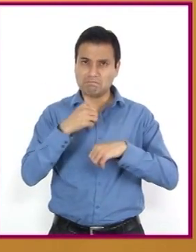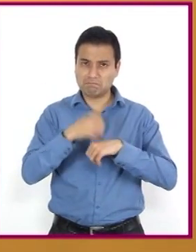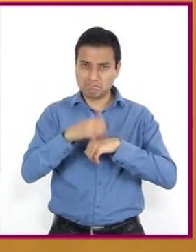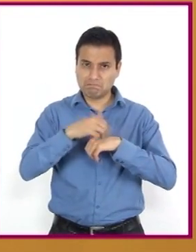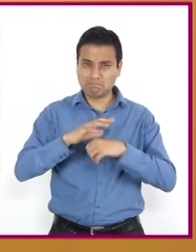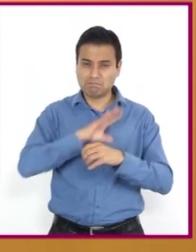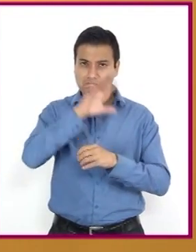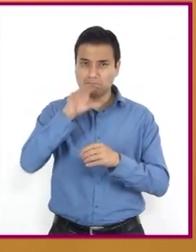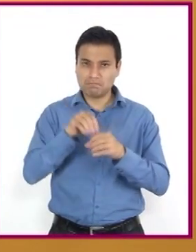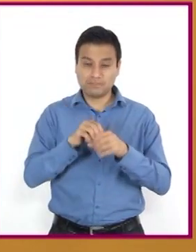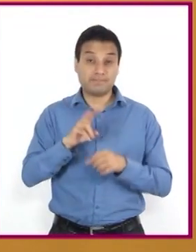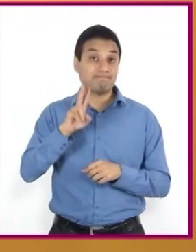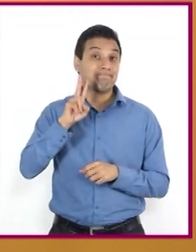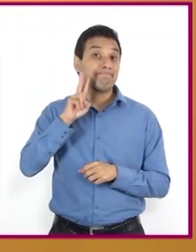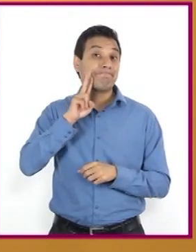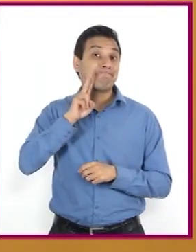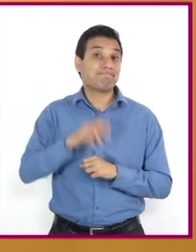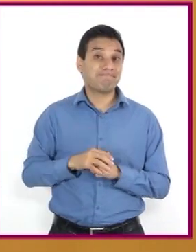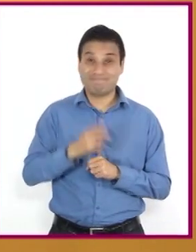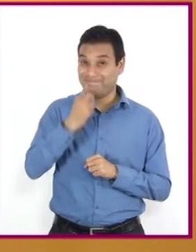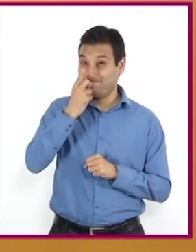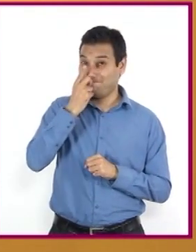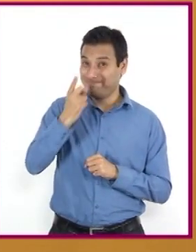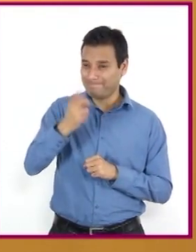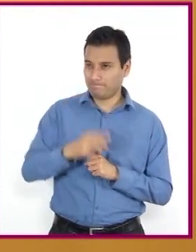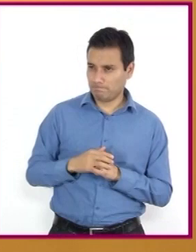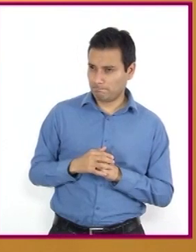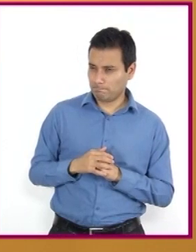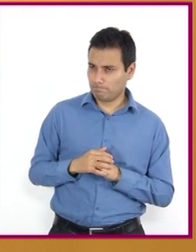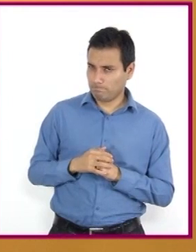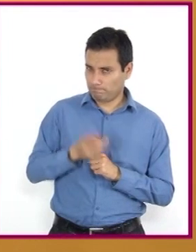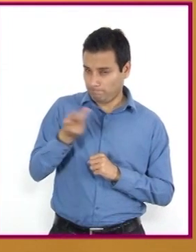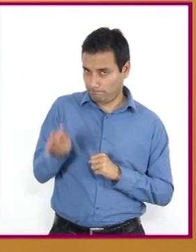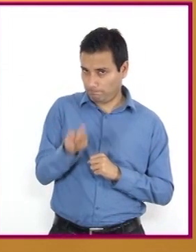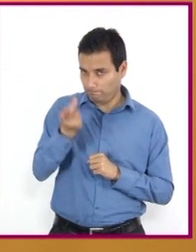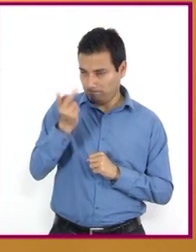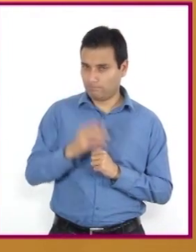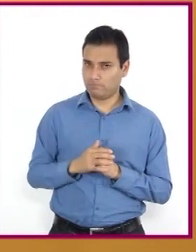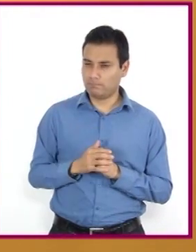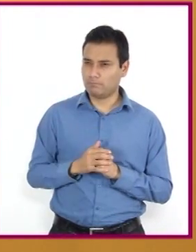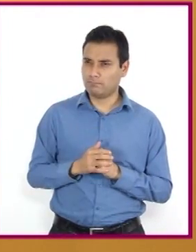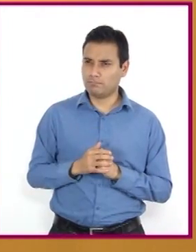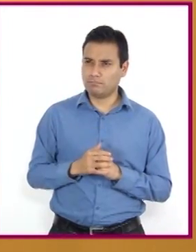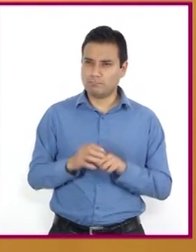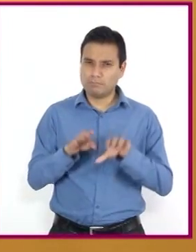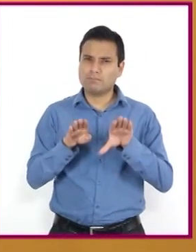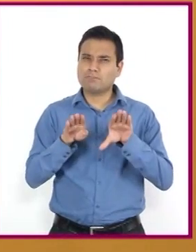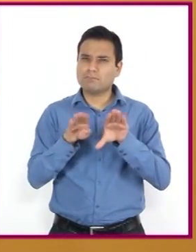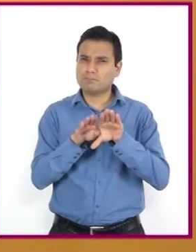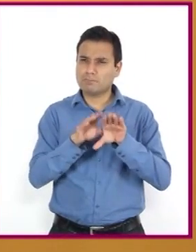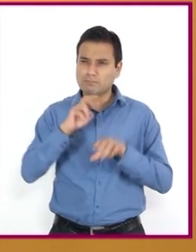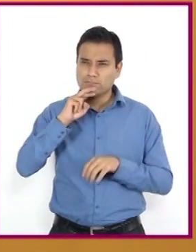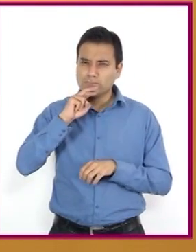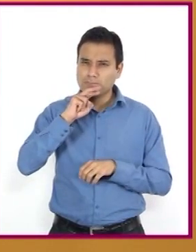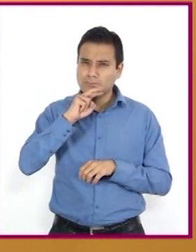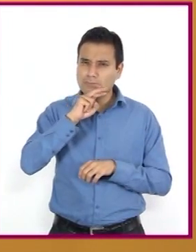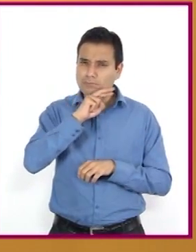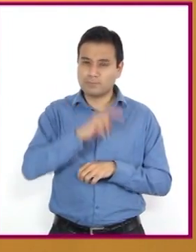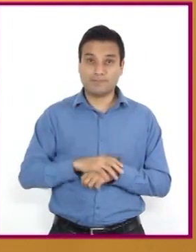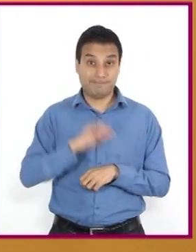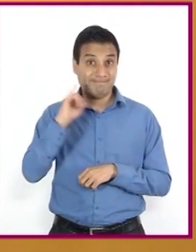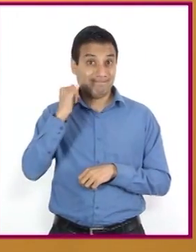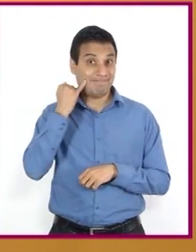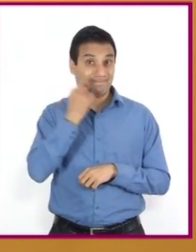enteros. Valeria, que al principio le había visto dudar, le pregunta: ¿cómo es que las hizo tan rápido? A lo que